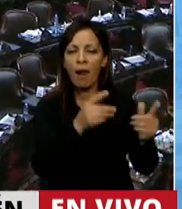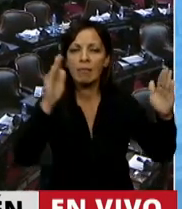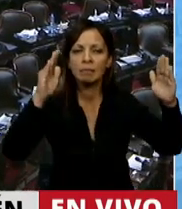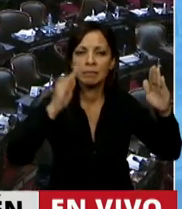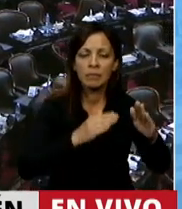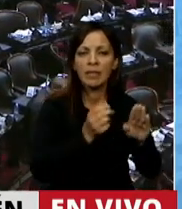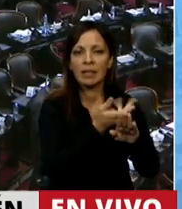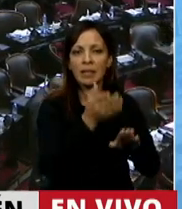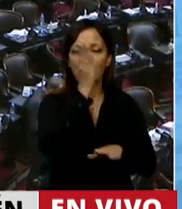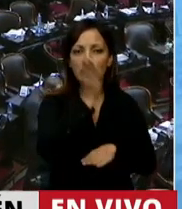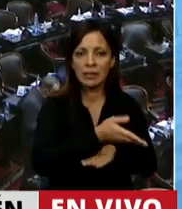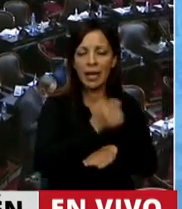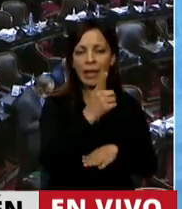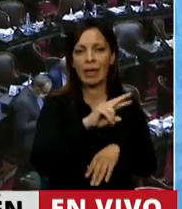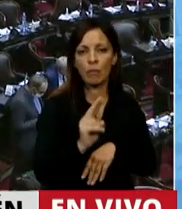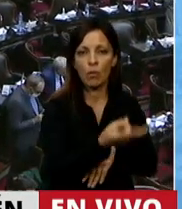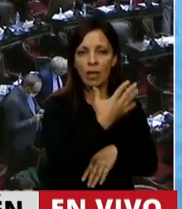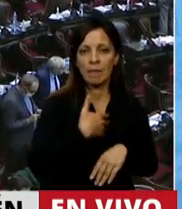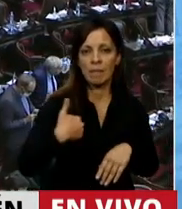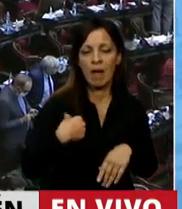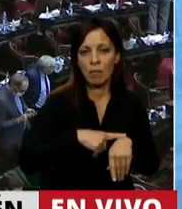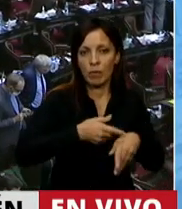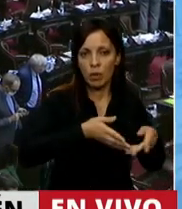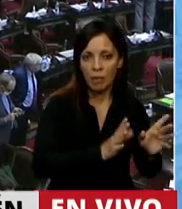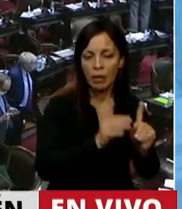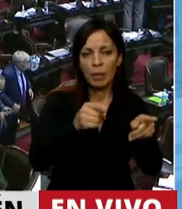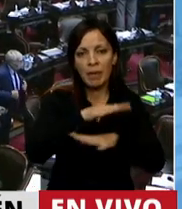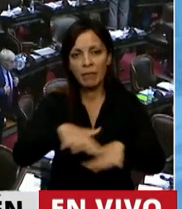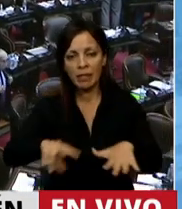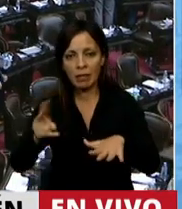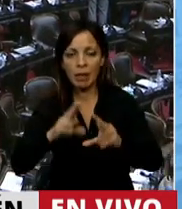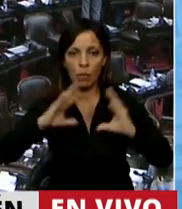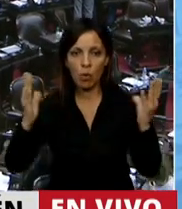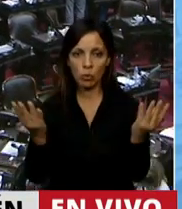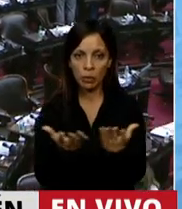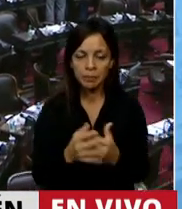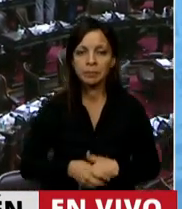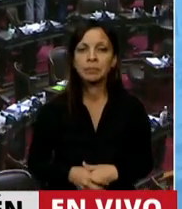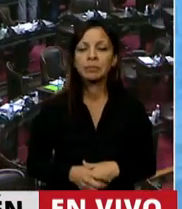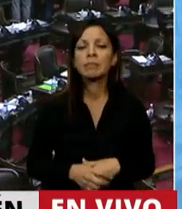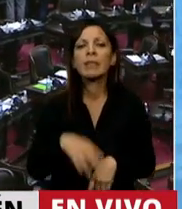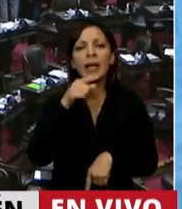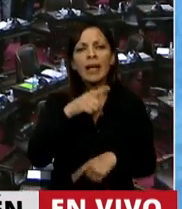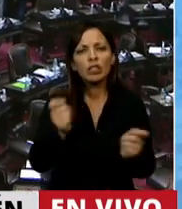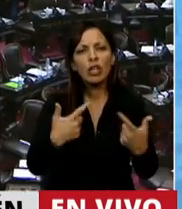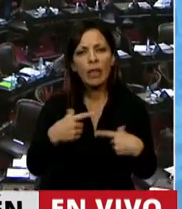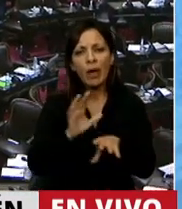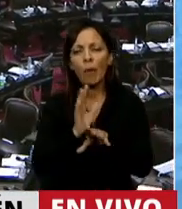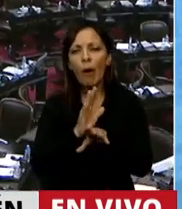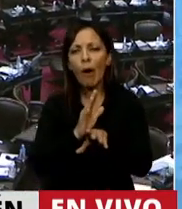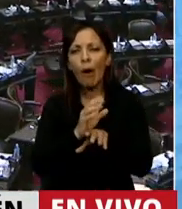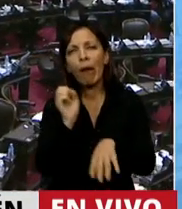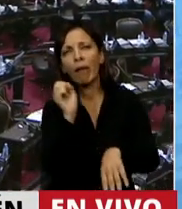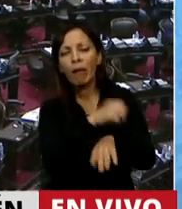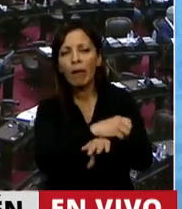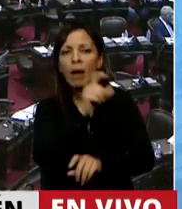de mortalidad materna e infantil a nivel global. Que esto no nos impida ver que las mujeres que no están en